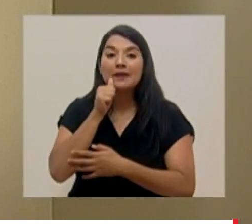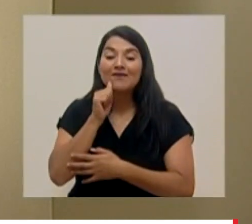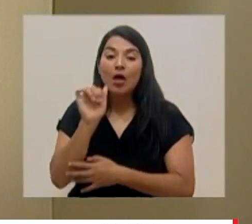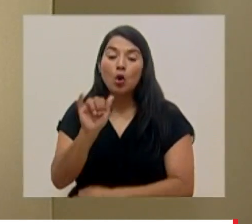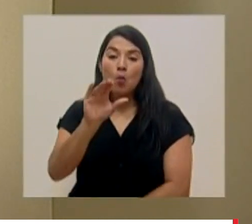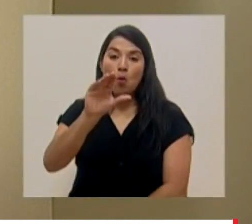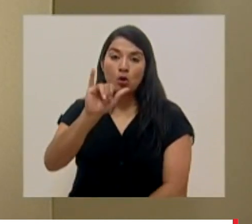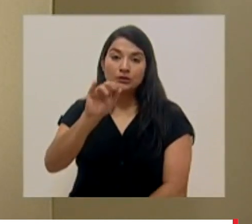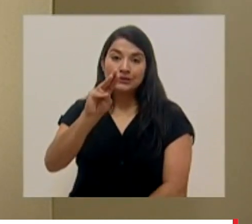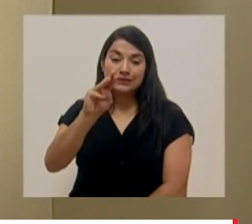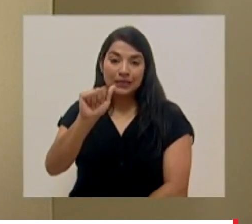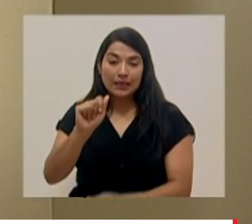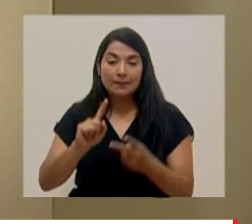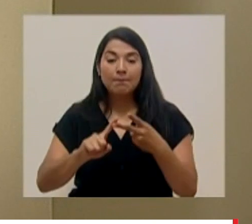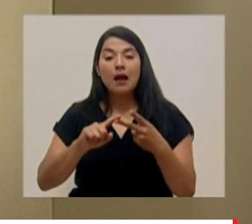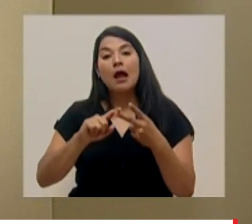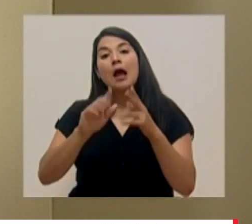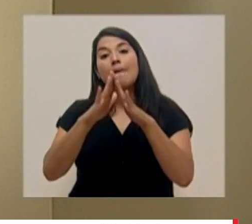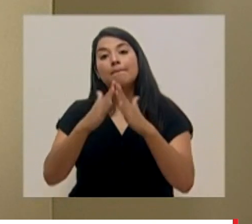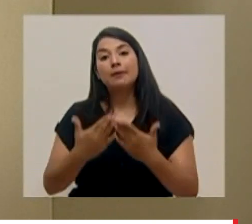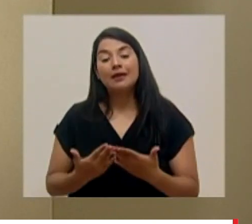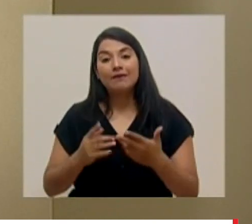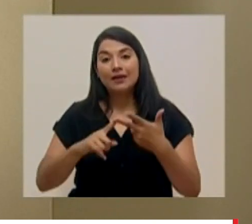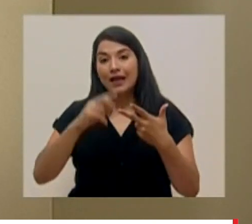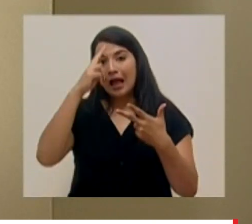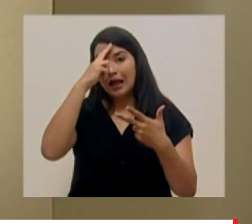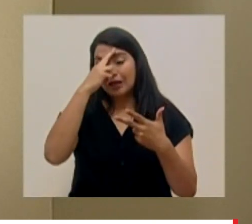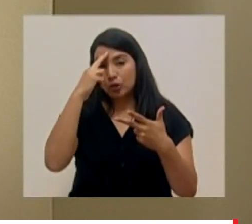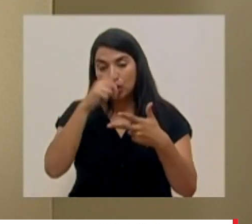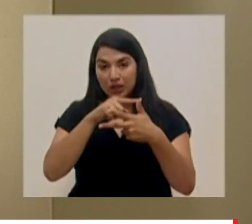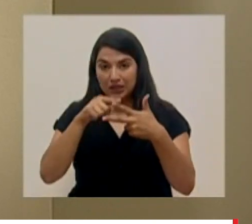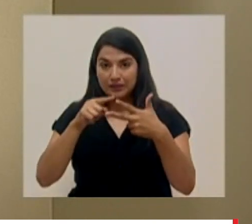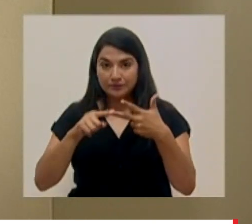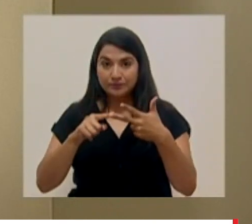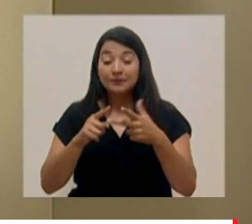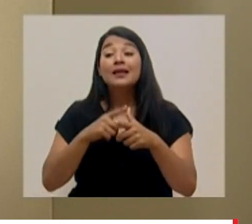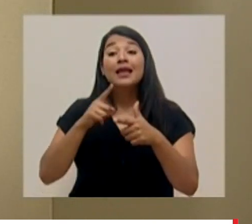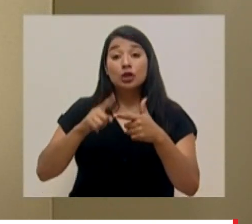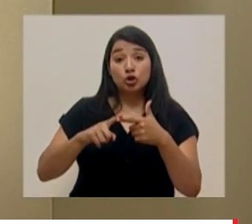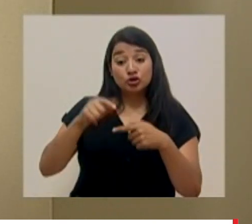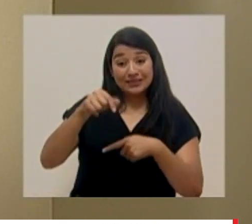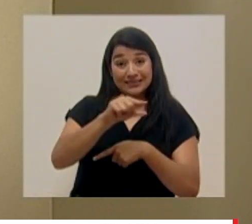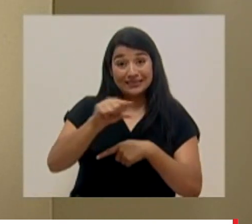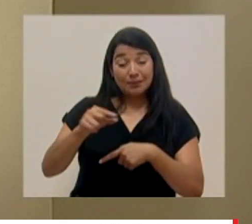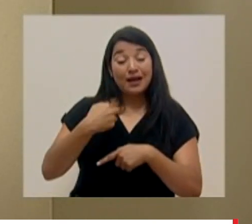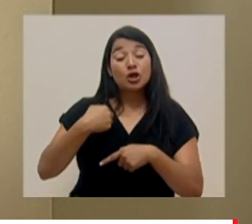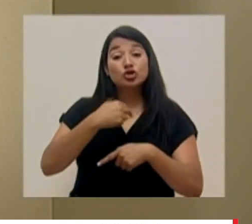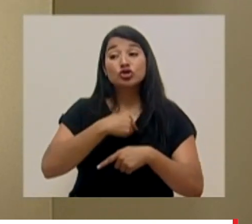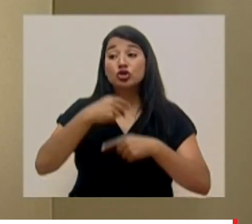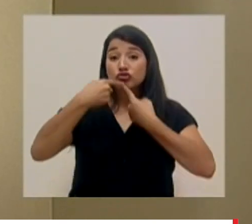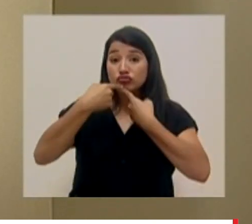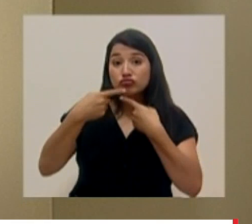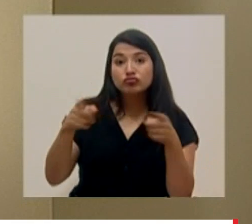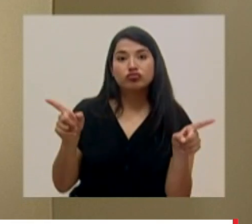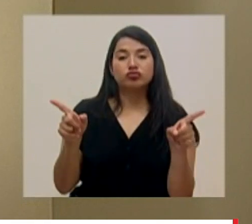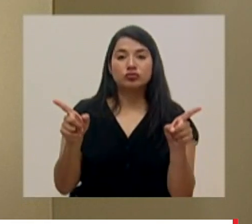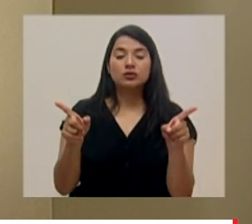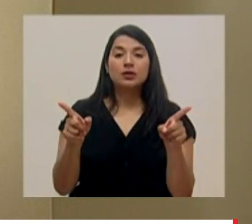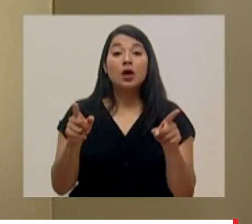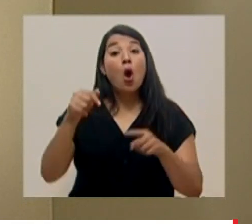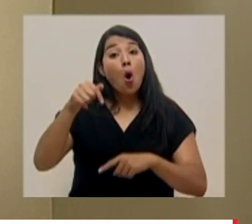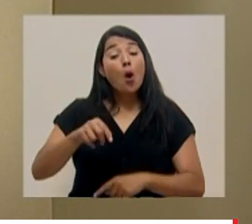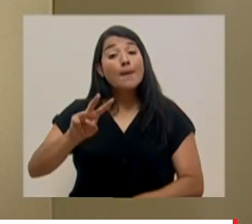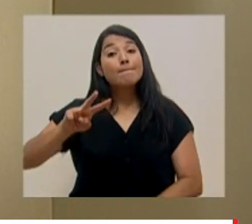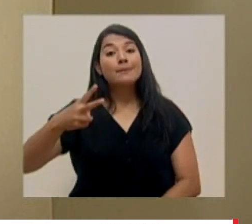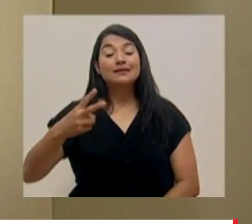Y esto está facultado bajo un decreto ejecutivo que se estaría publicando esta semana. Hoy, justamente, el